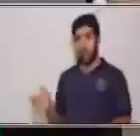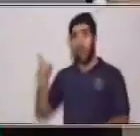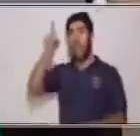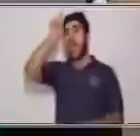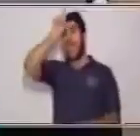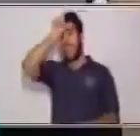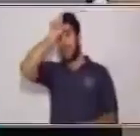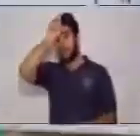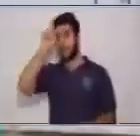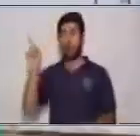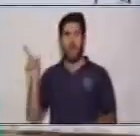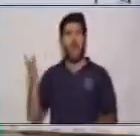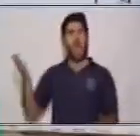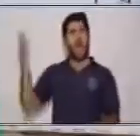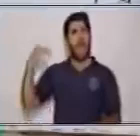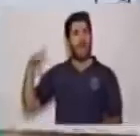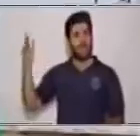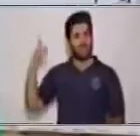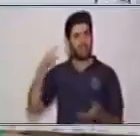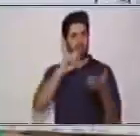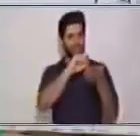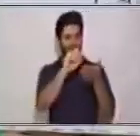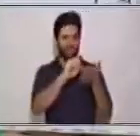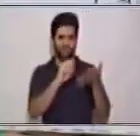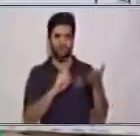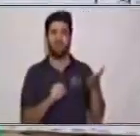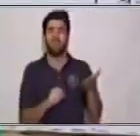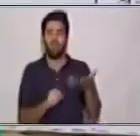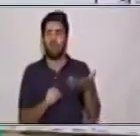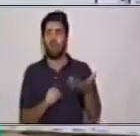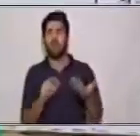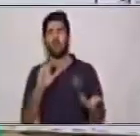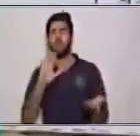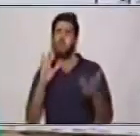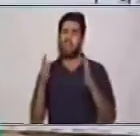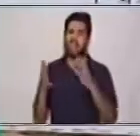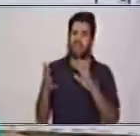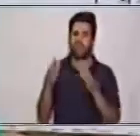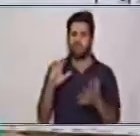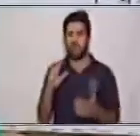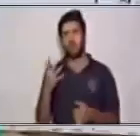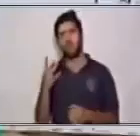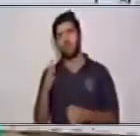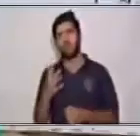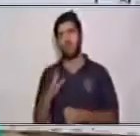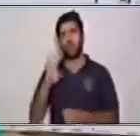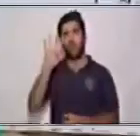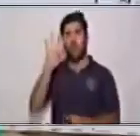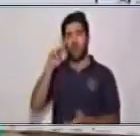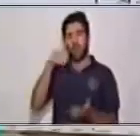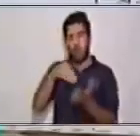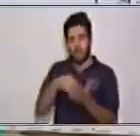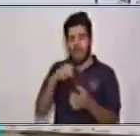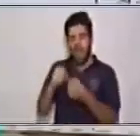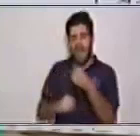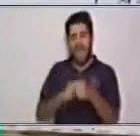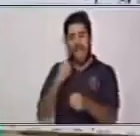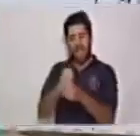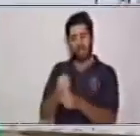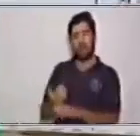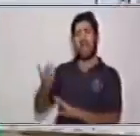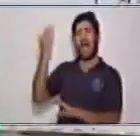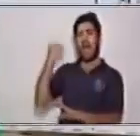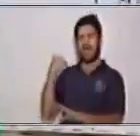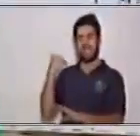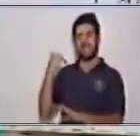ellos redactaban mitos o historias míticas más o menos unos 4000 años antes de Jesucristo.